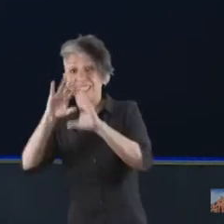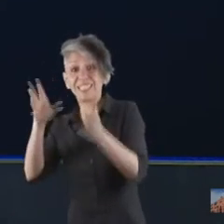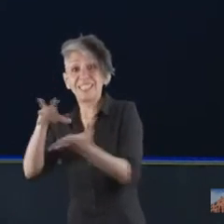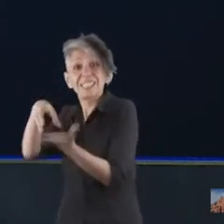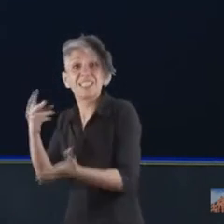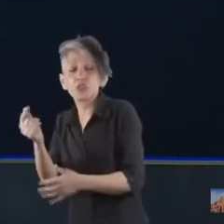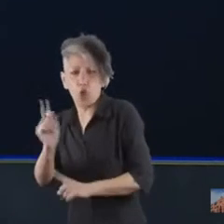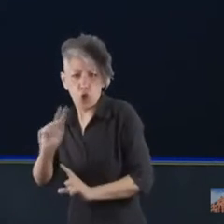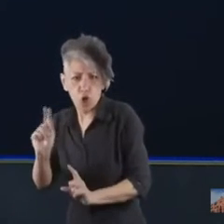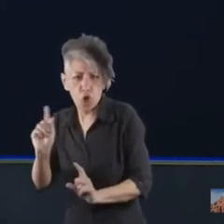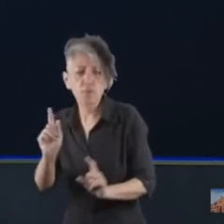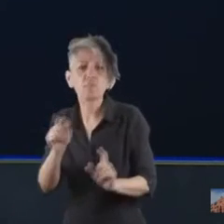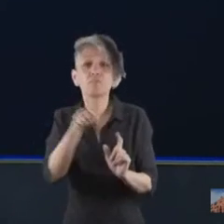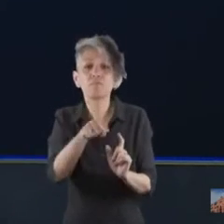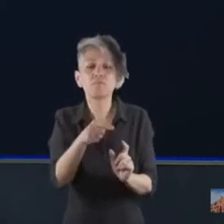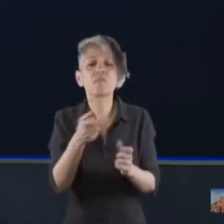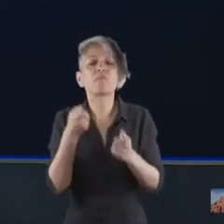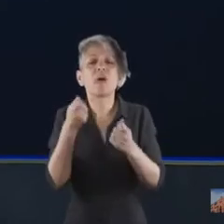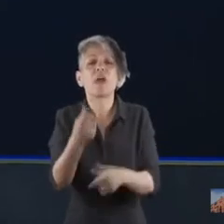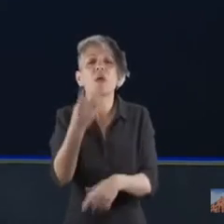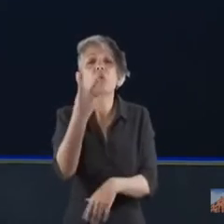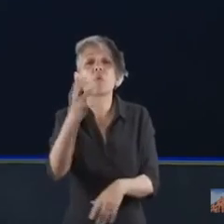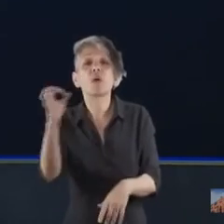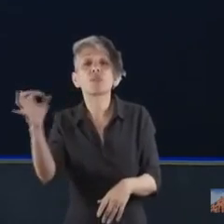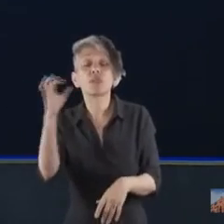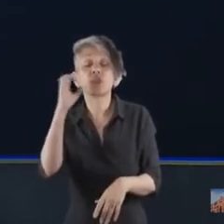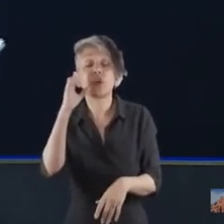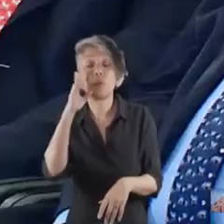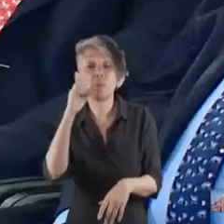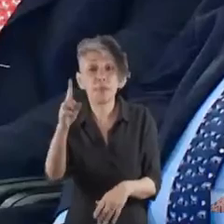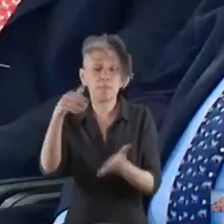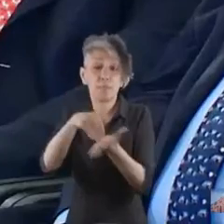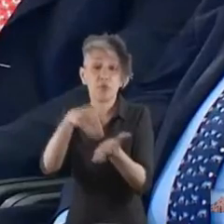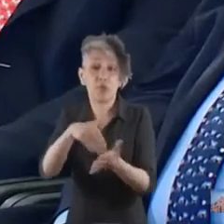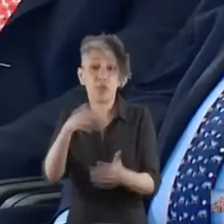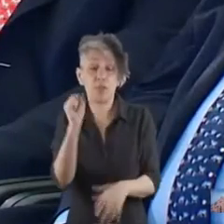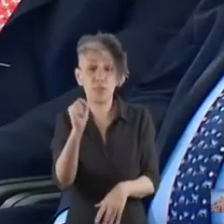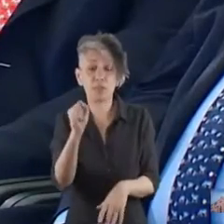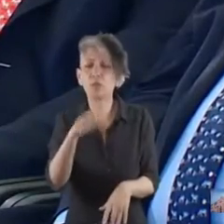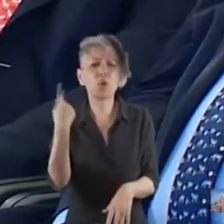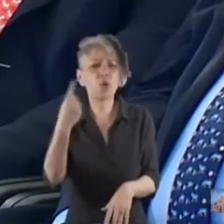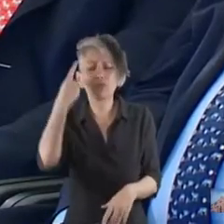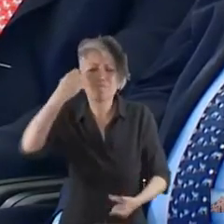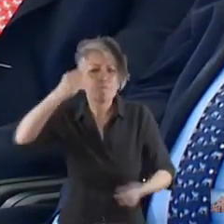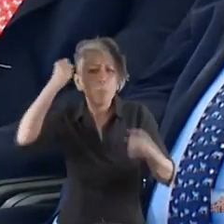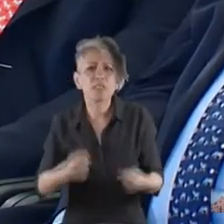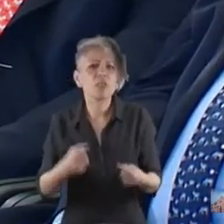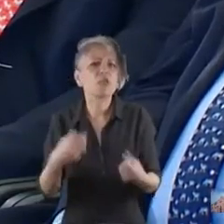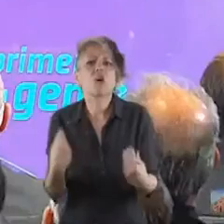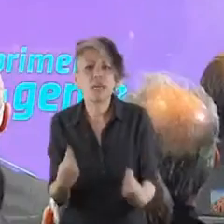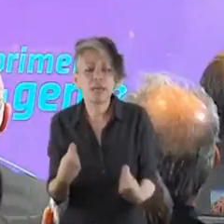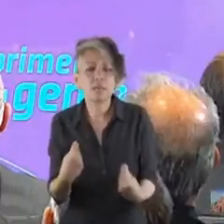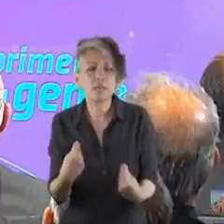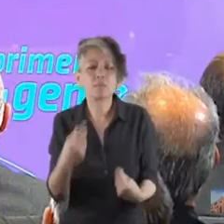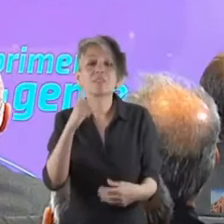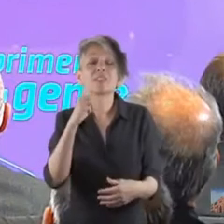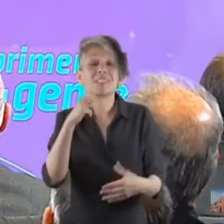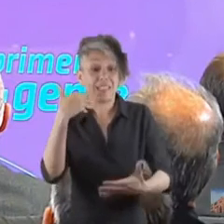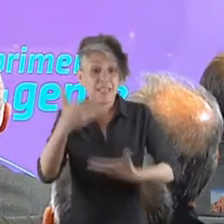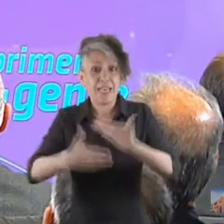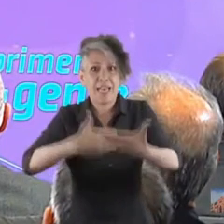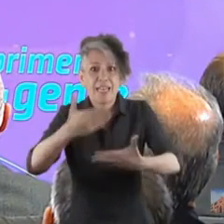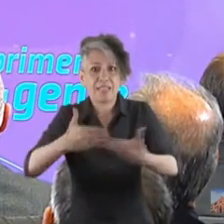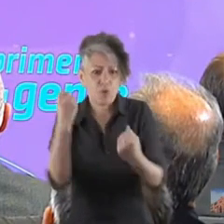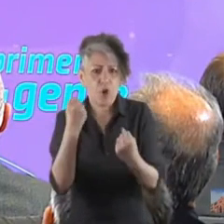400 mil millones de pesos porque estamos convencidos de que hay que sostener nuestra tasa de crecimiento y